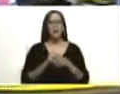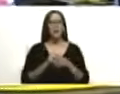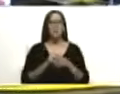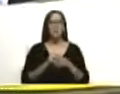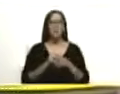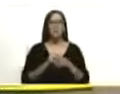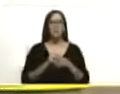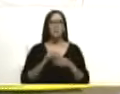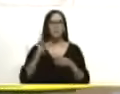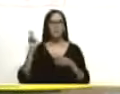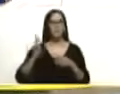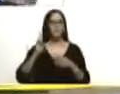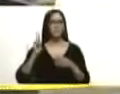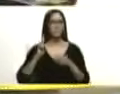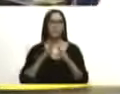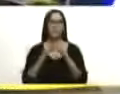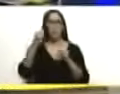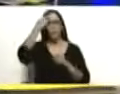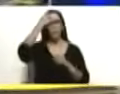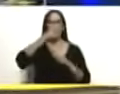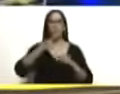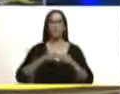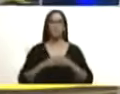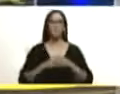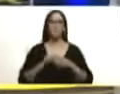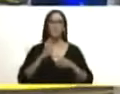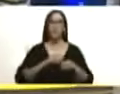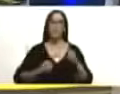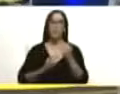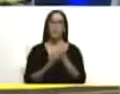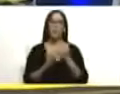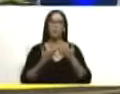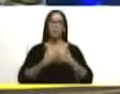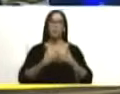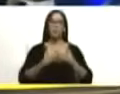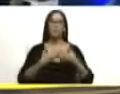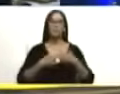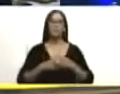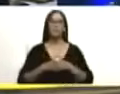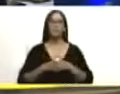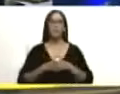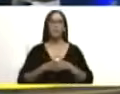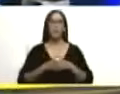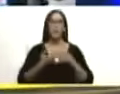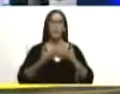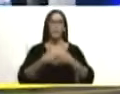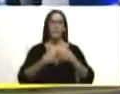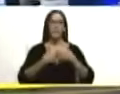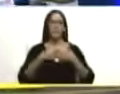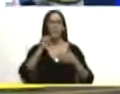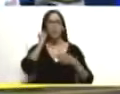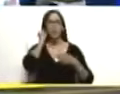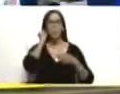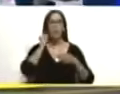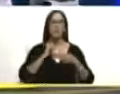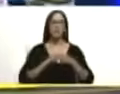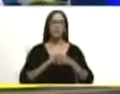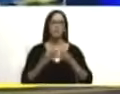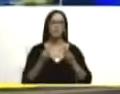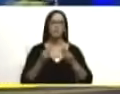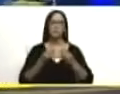el uso de todo el pueblo. Claro, porque estamos apoyando los emprendimientos. Correcto. Full. Emprendimiento de las mujeres. Correcto.